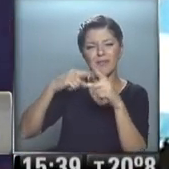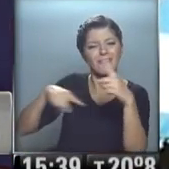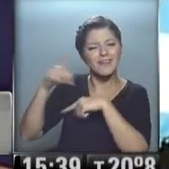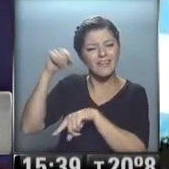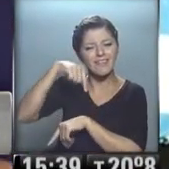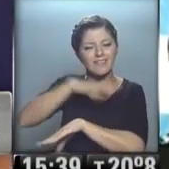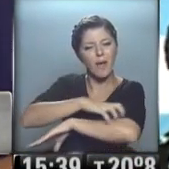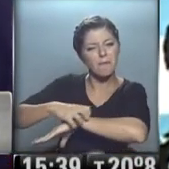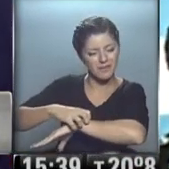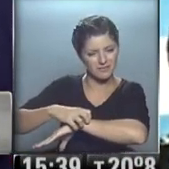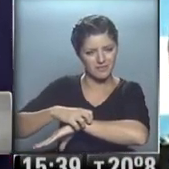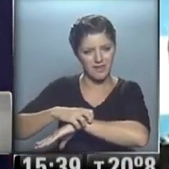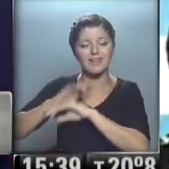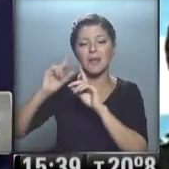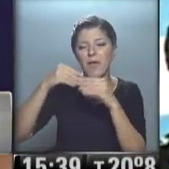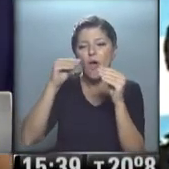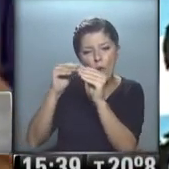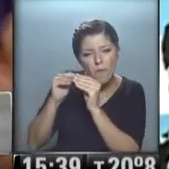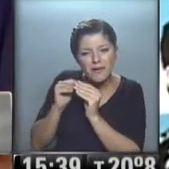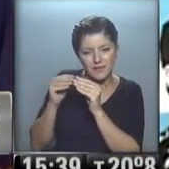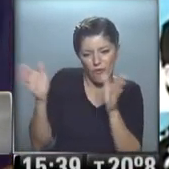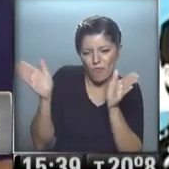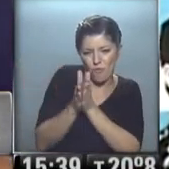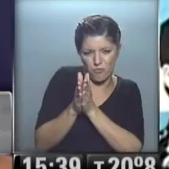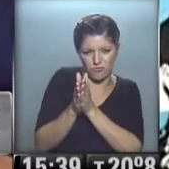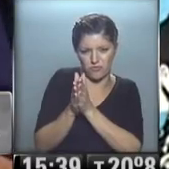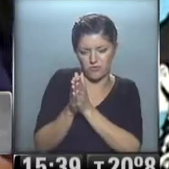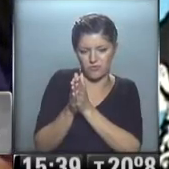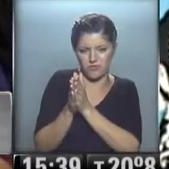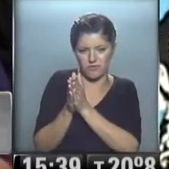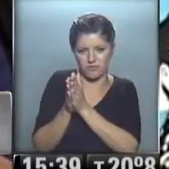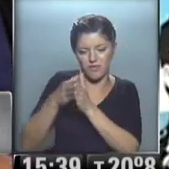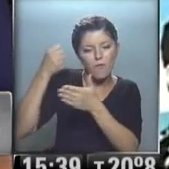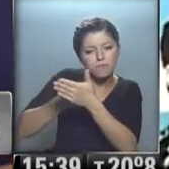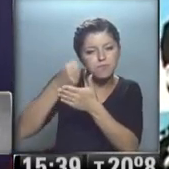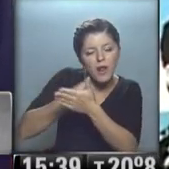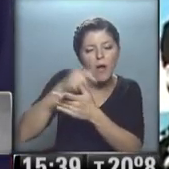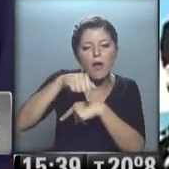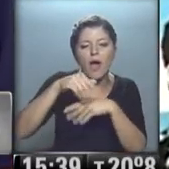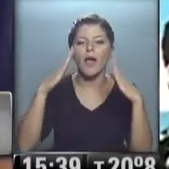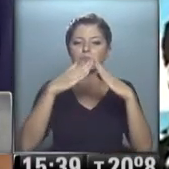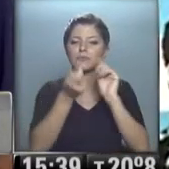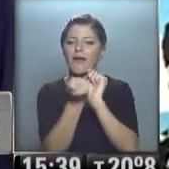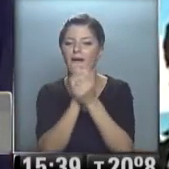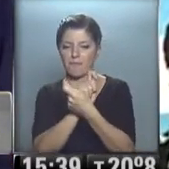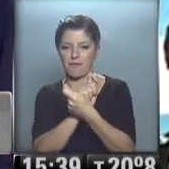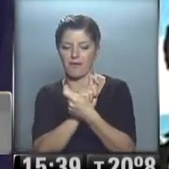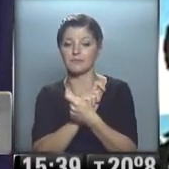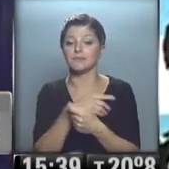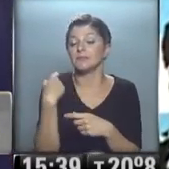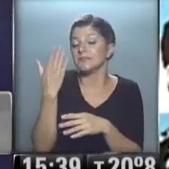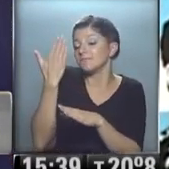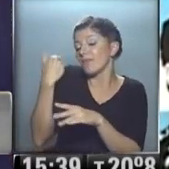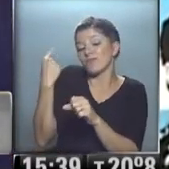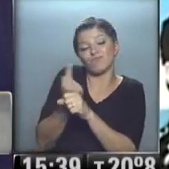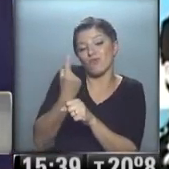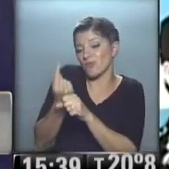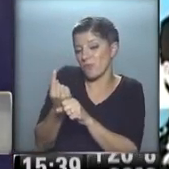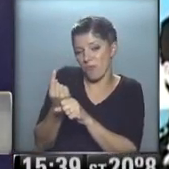villa, que también eran compañeros que estaban al lado peleando por la urbanización de la Vía 31. No se pudo en ese